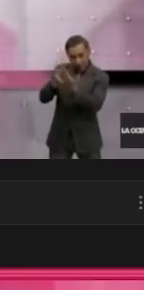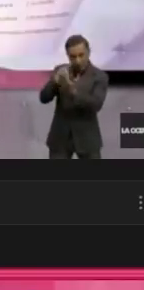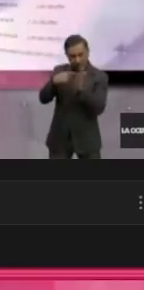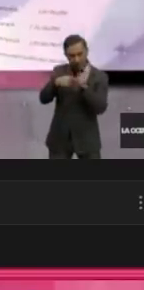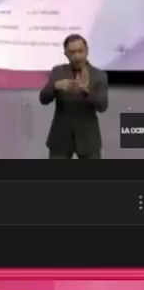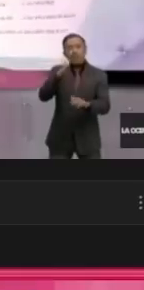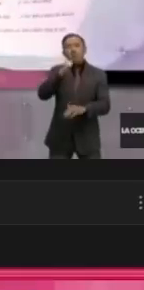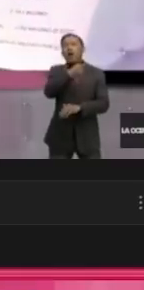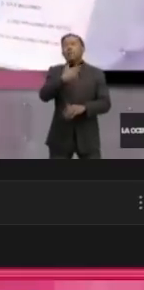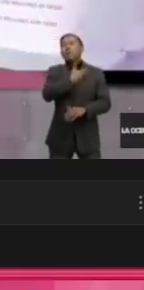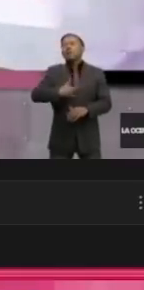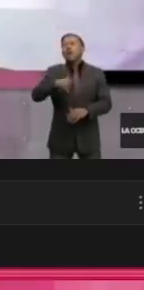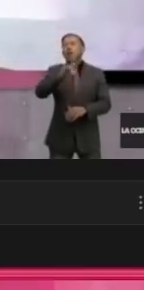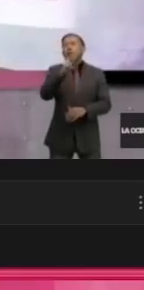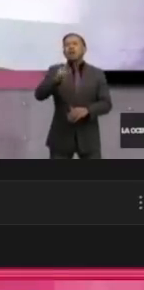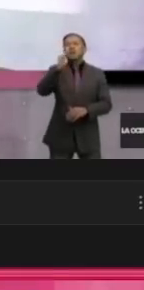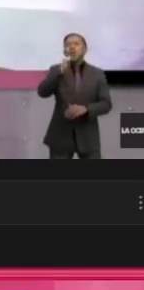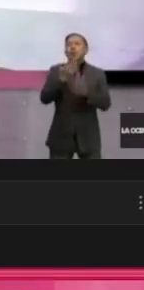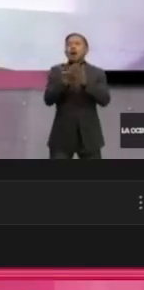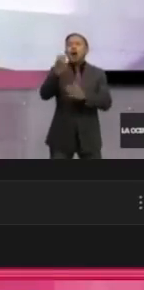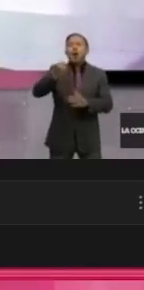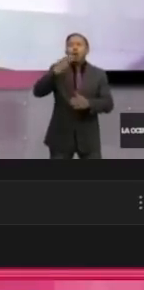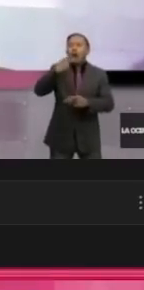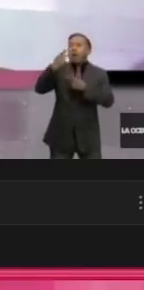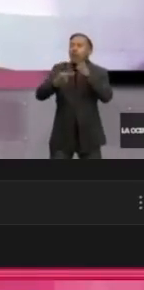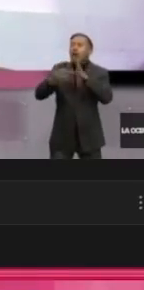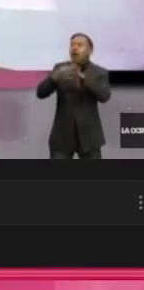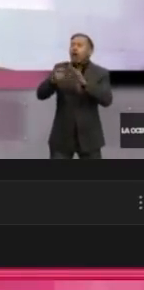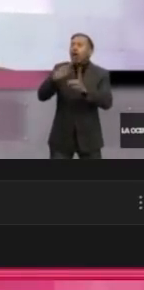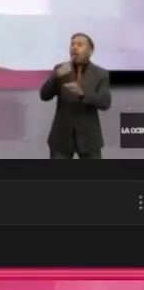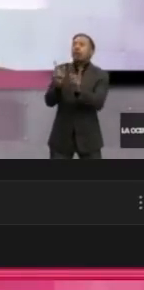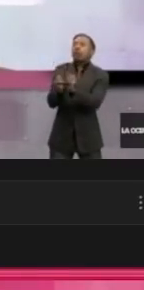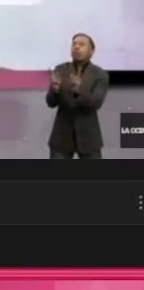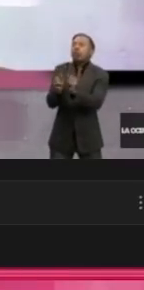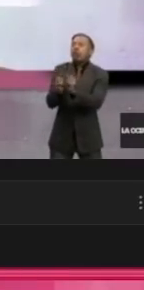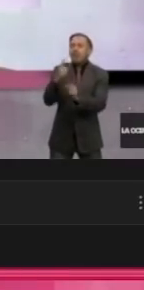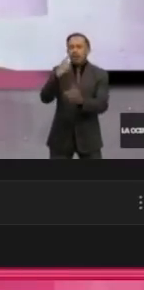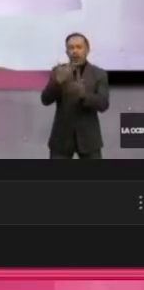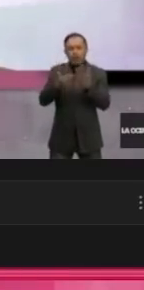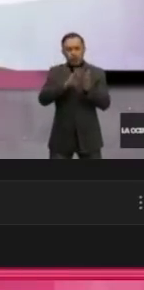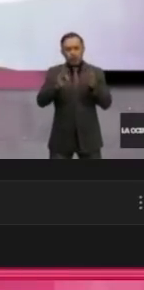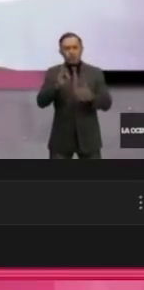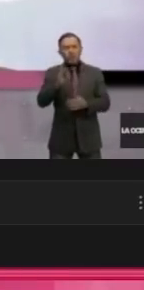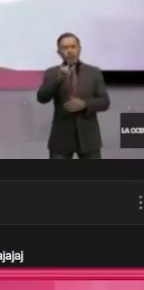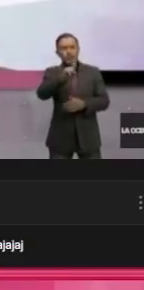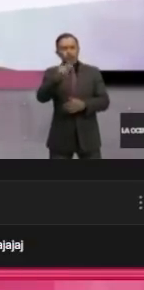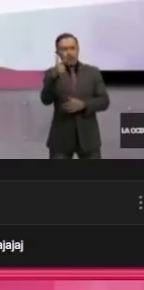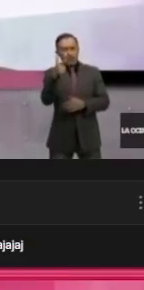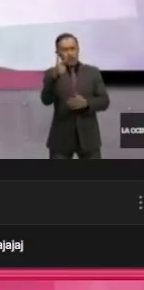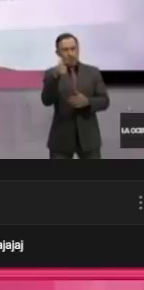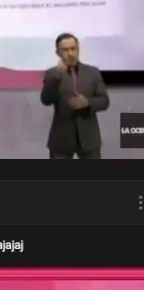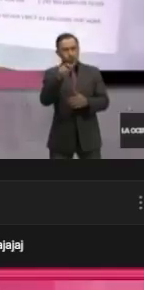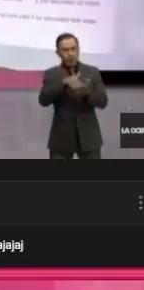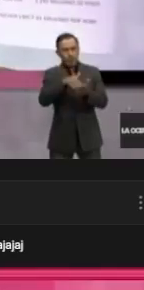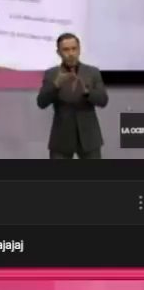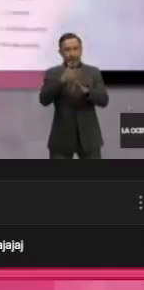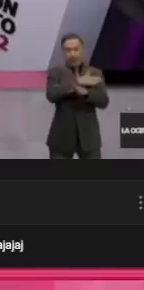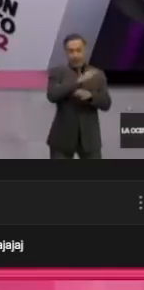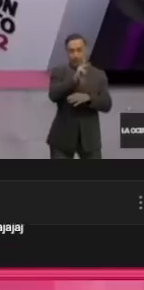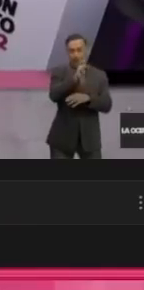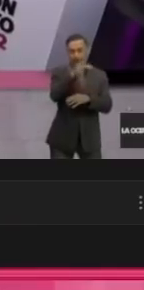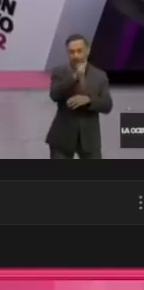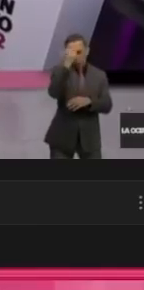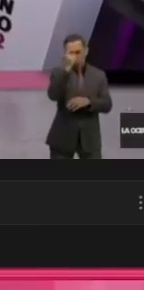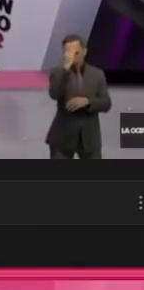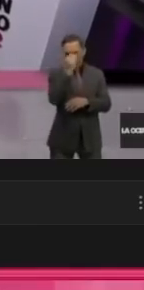López en la mañanera les va a estar dando a tole. Mira, se recibió la deuda neta con 10.7 billones. Eso fue lo que dejó el señor Peña Nieto, bastante nefasto.